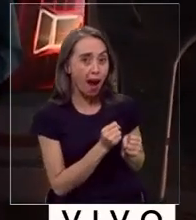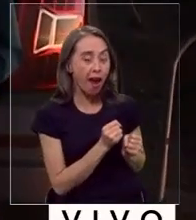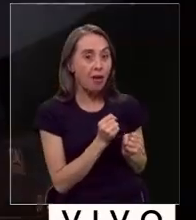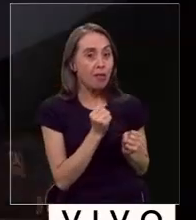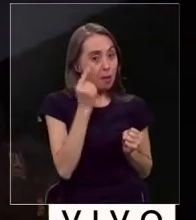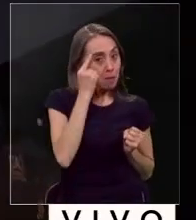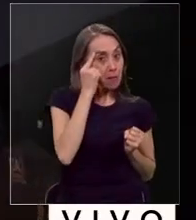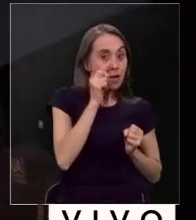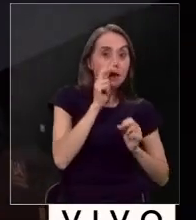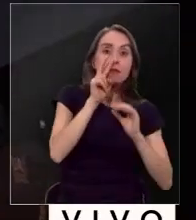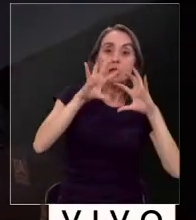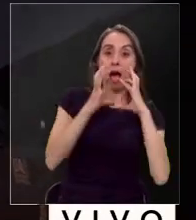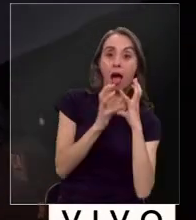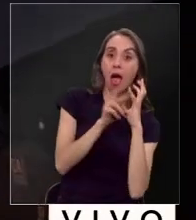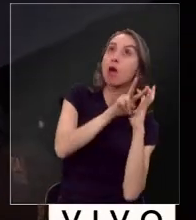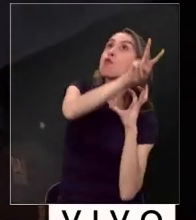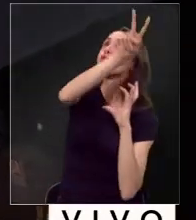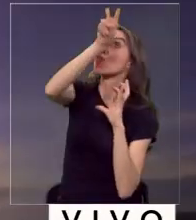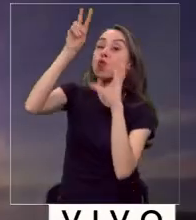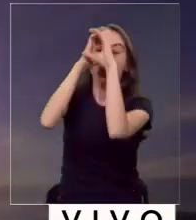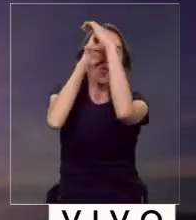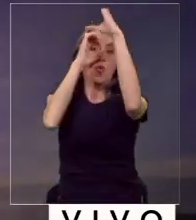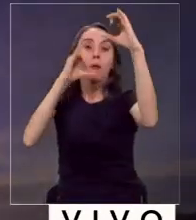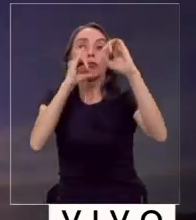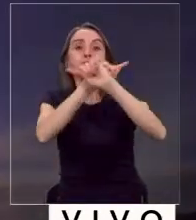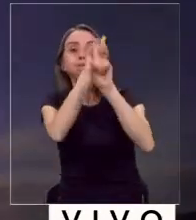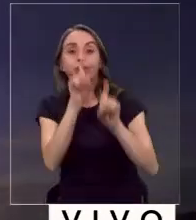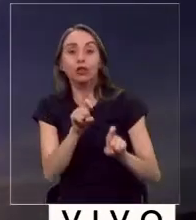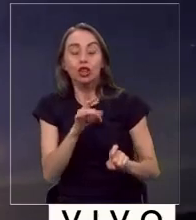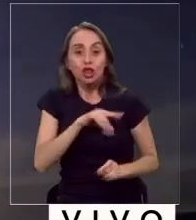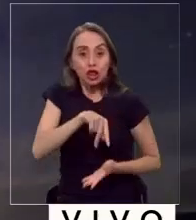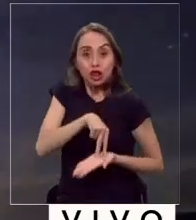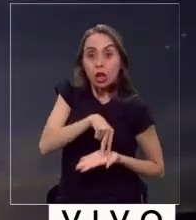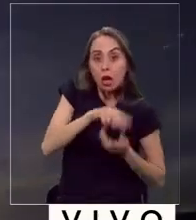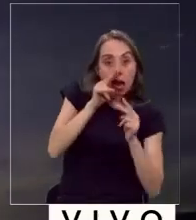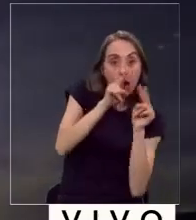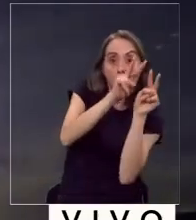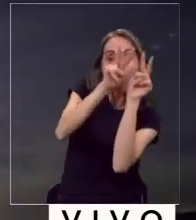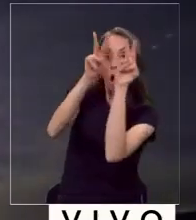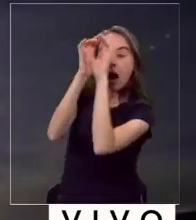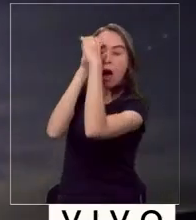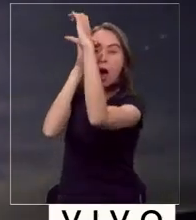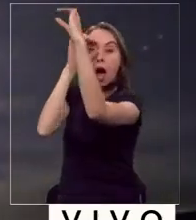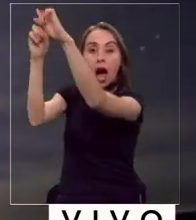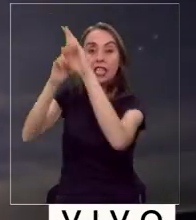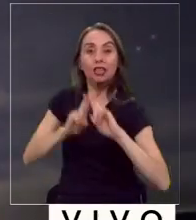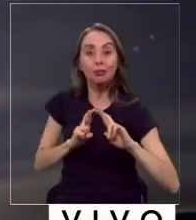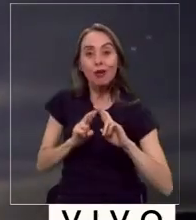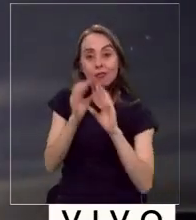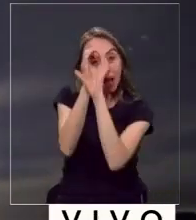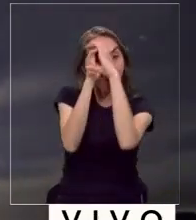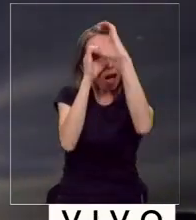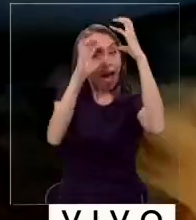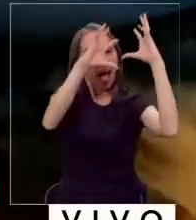hacia afuera, cuestionando e investigando misterios que desde aquí pueden encontrar respuesta. Astronomía del siglo